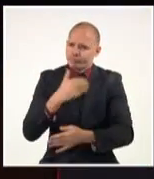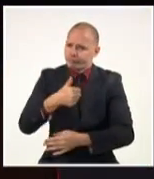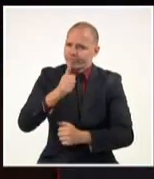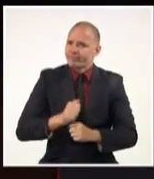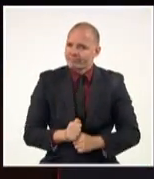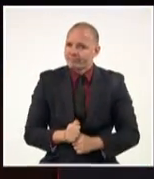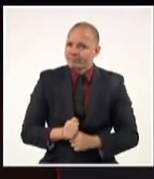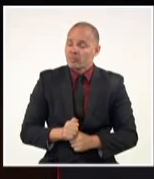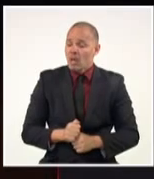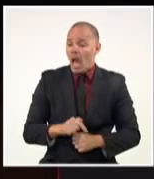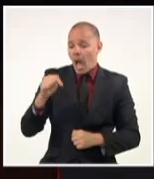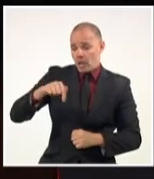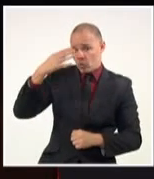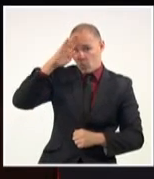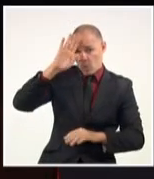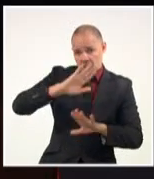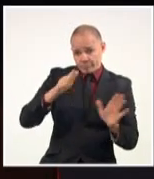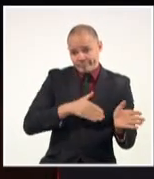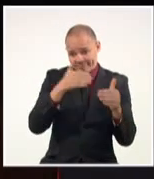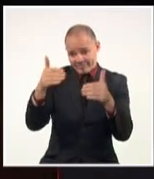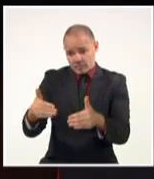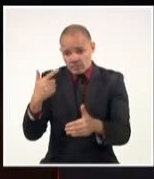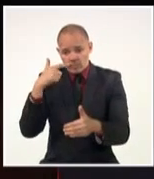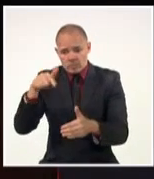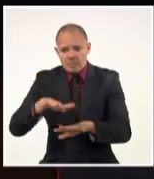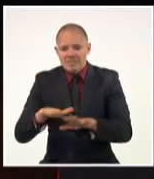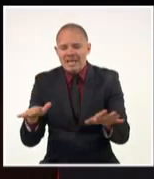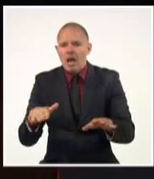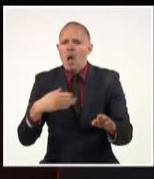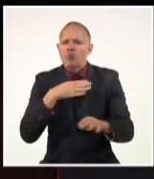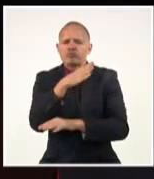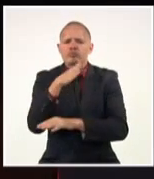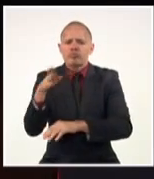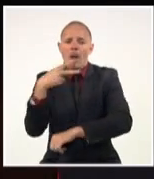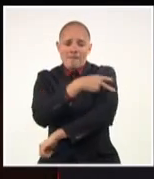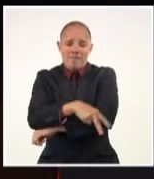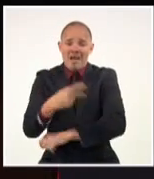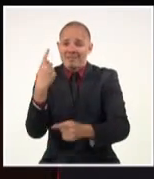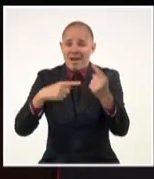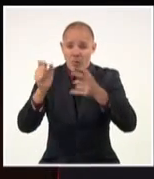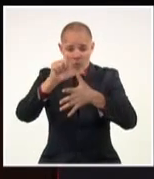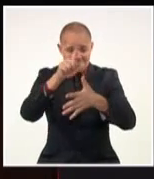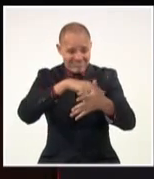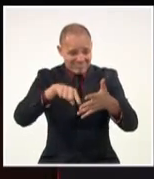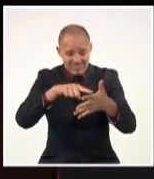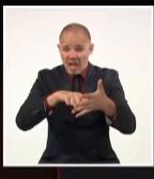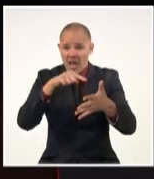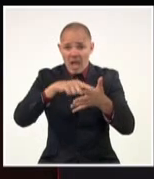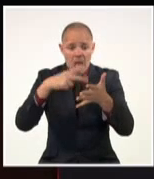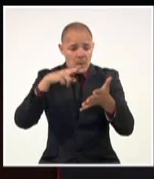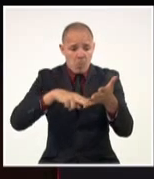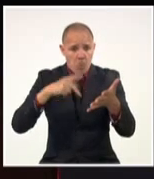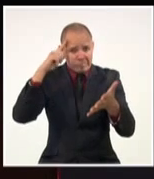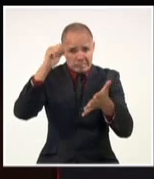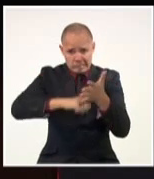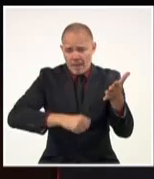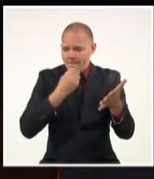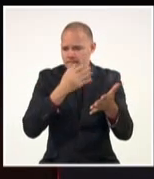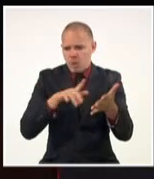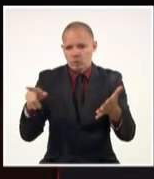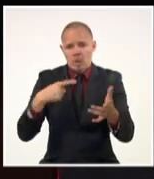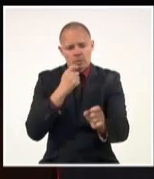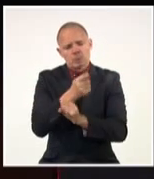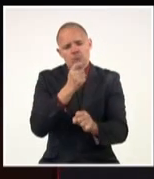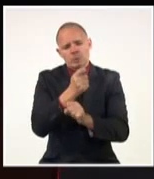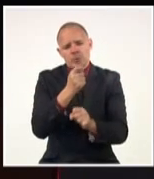30 naciones, se han alfabetizado más de 10 millones de personas de prácticamente todos los continentes. Más